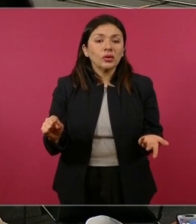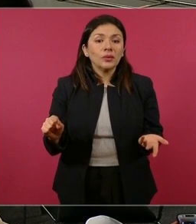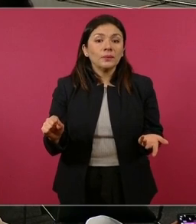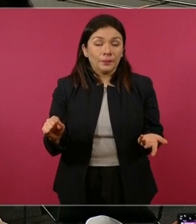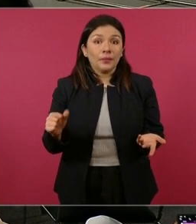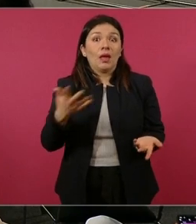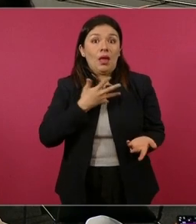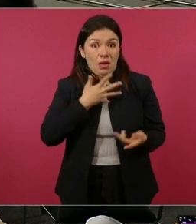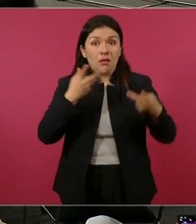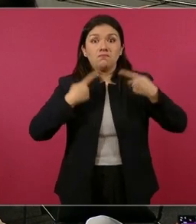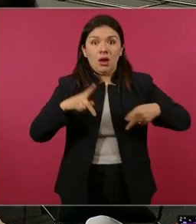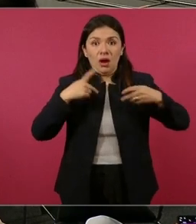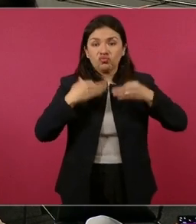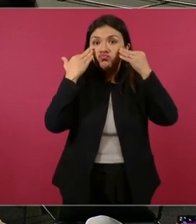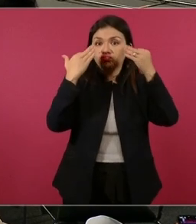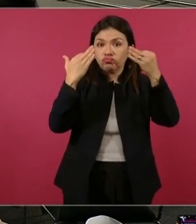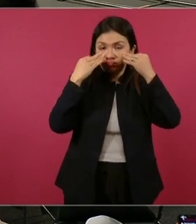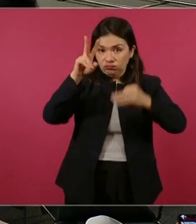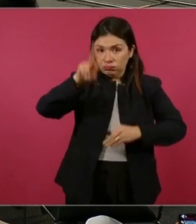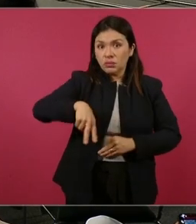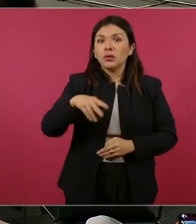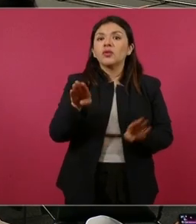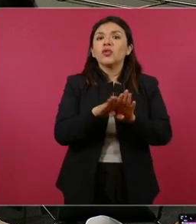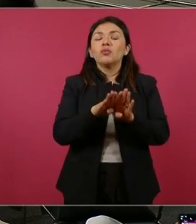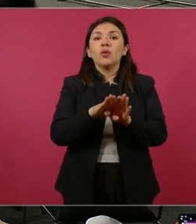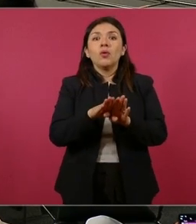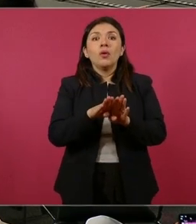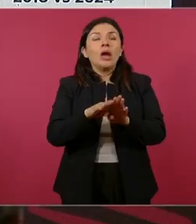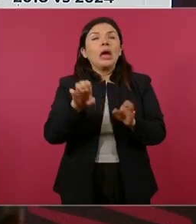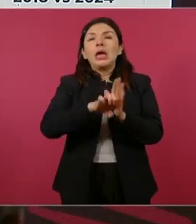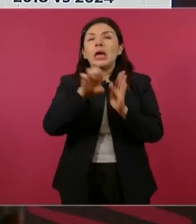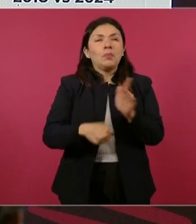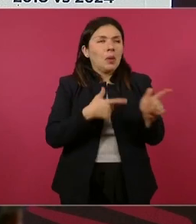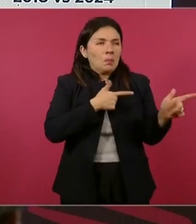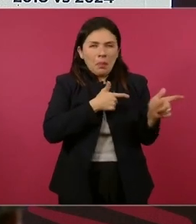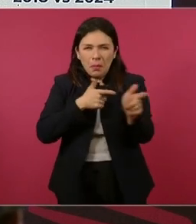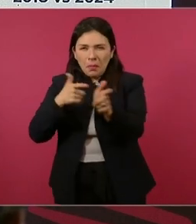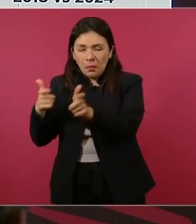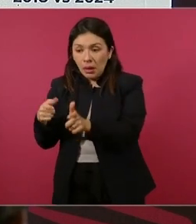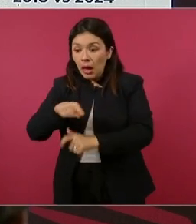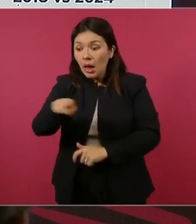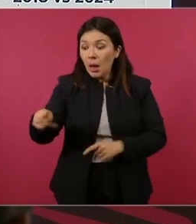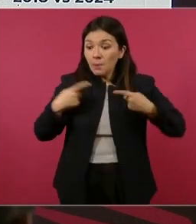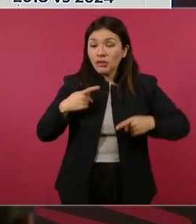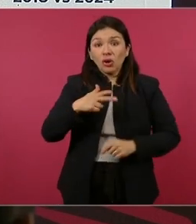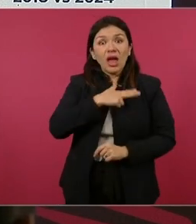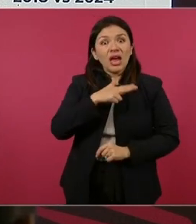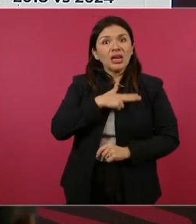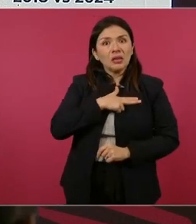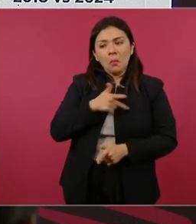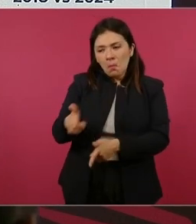Hay testimonios de que remataban a los heridos.